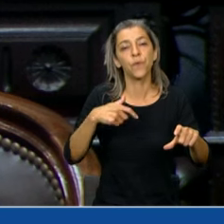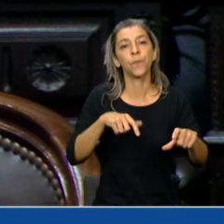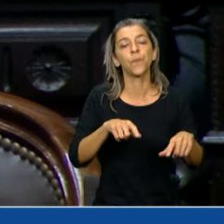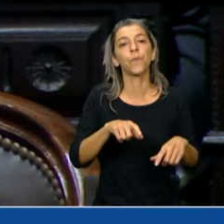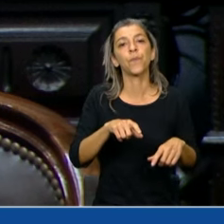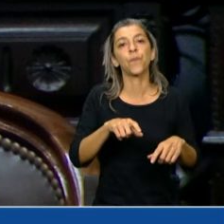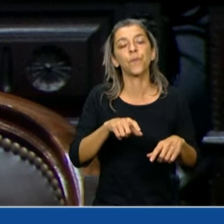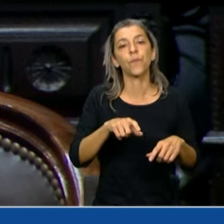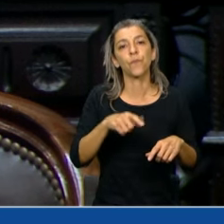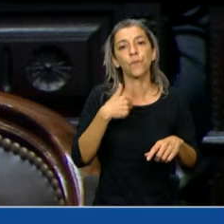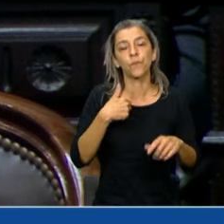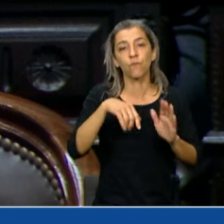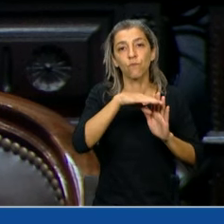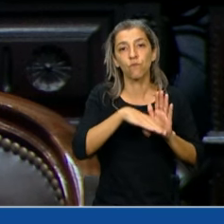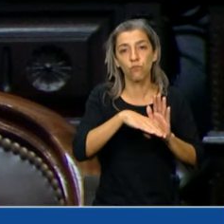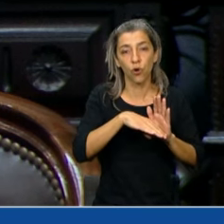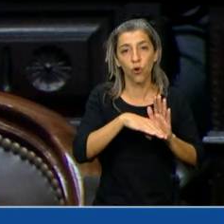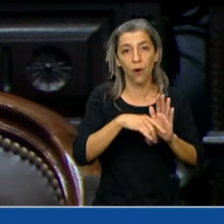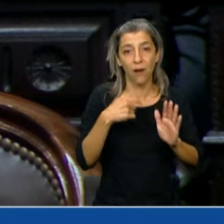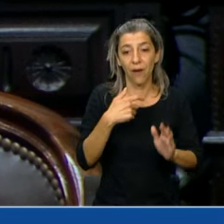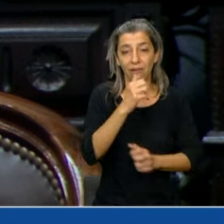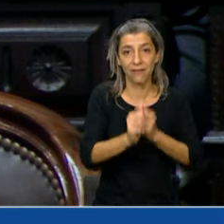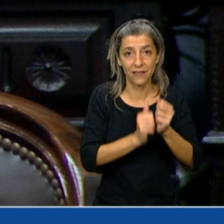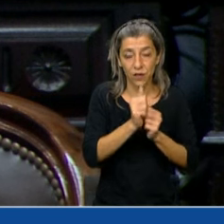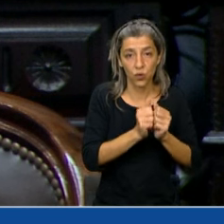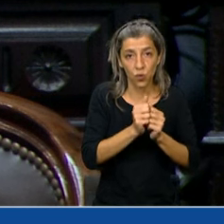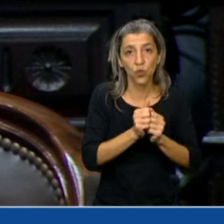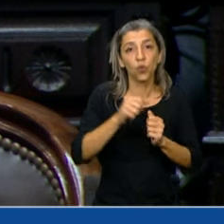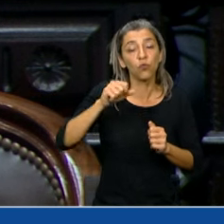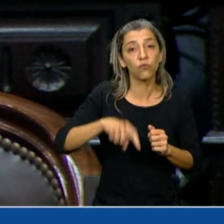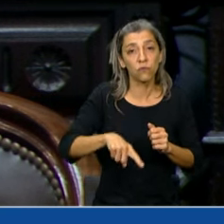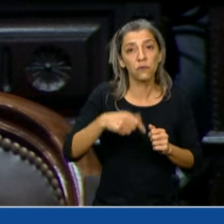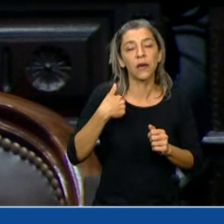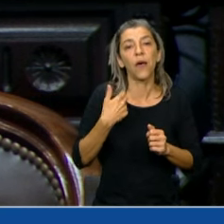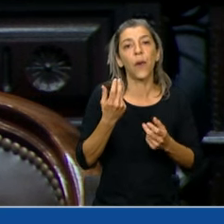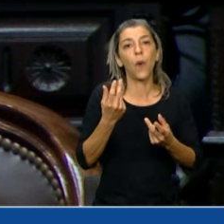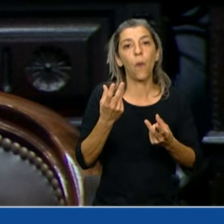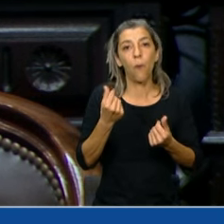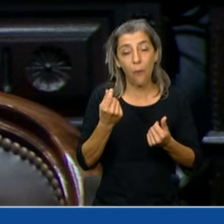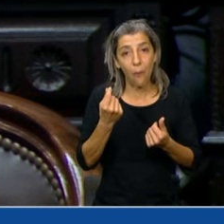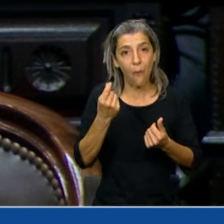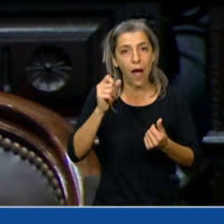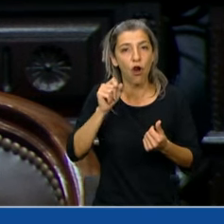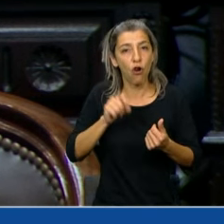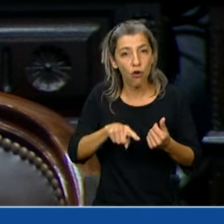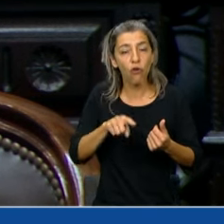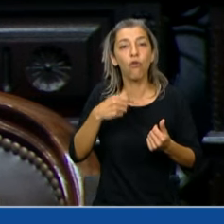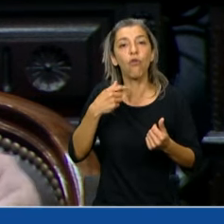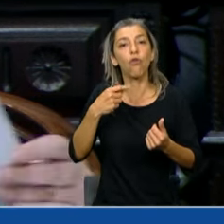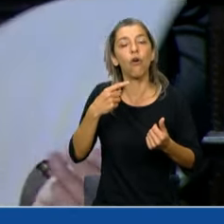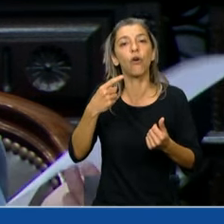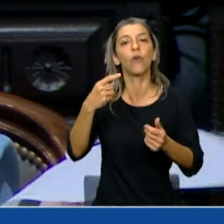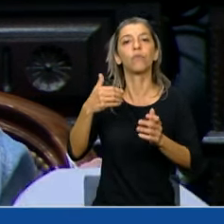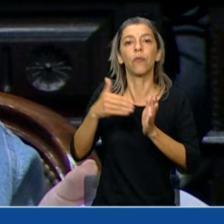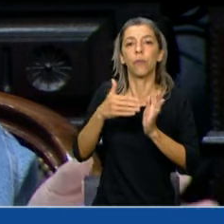progresivos del programa de fomento de la industria local y de la integración el valor externo del calzado serán de aplicación a los calzados